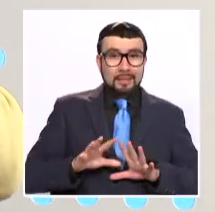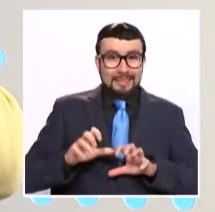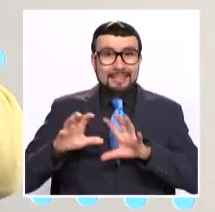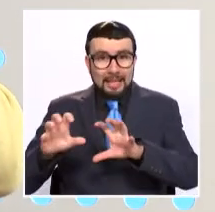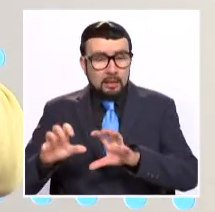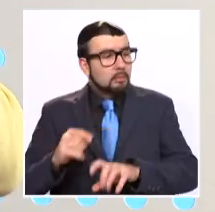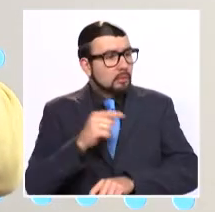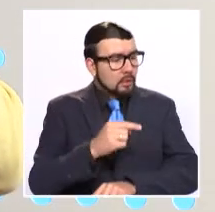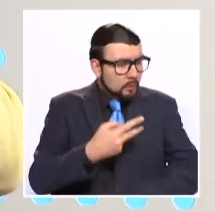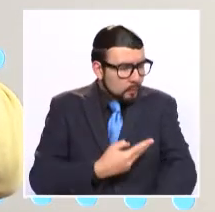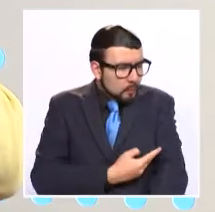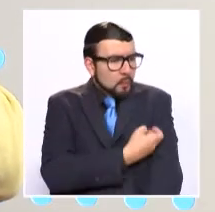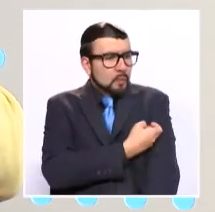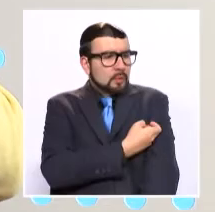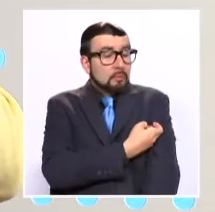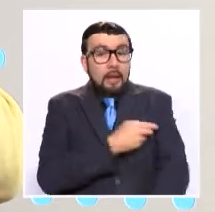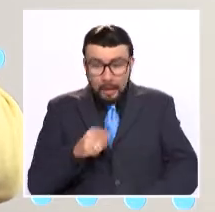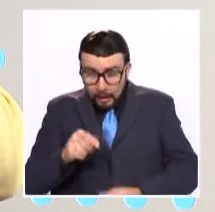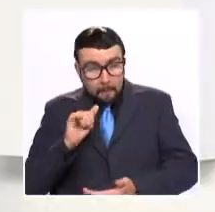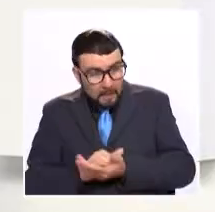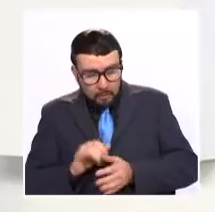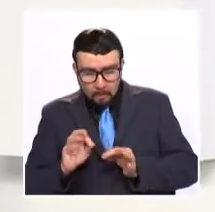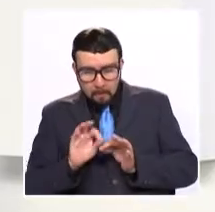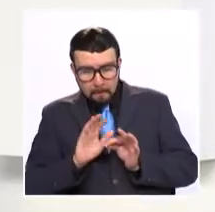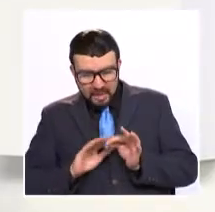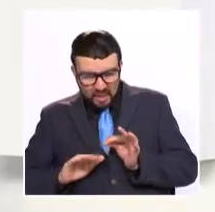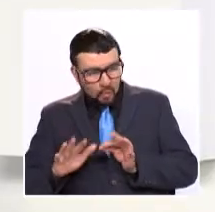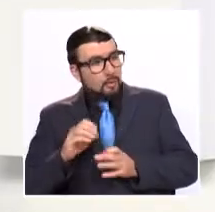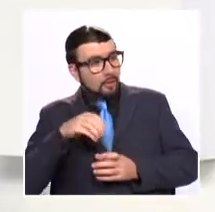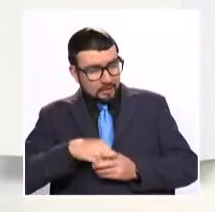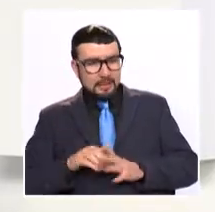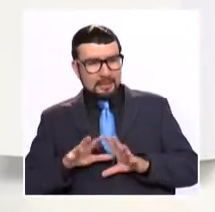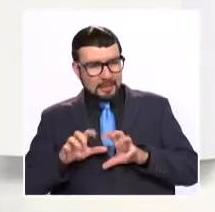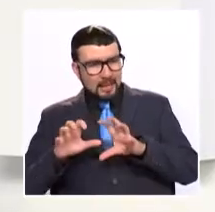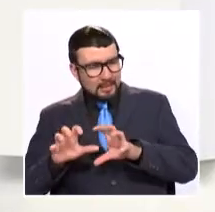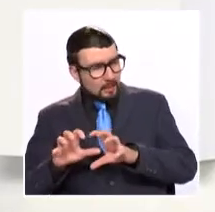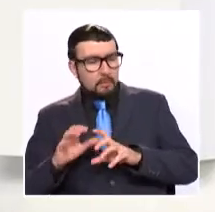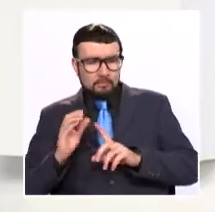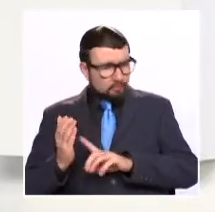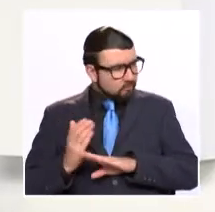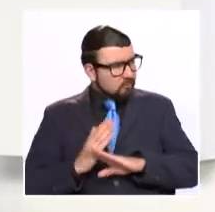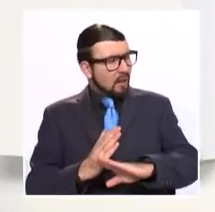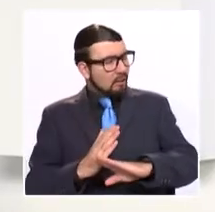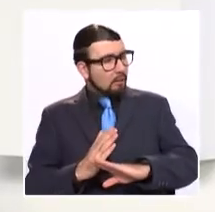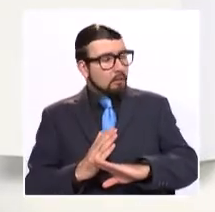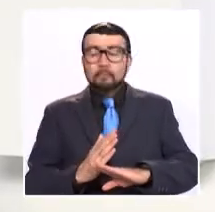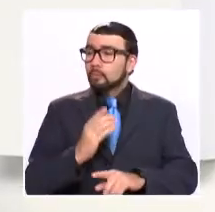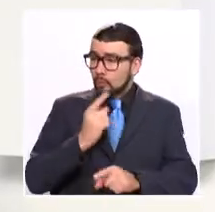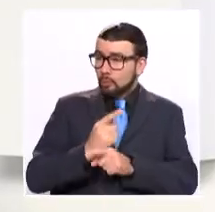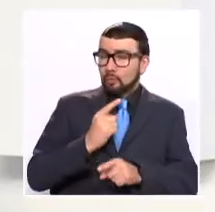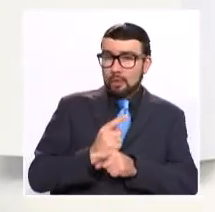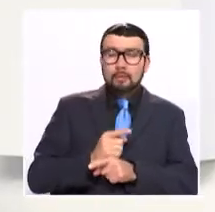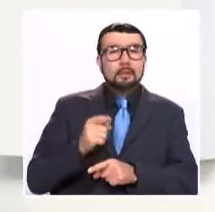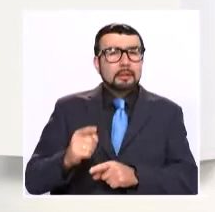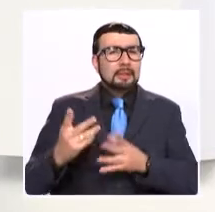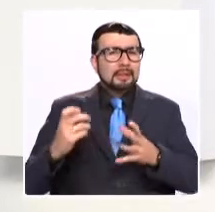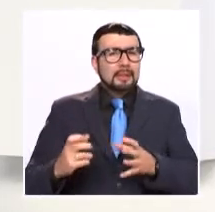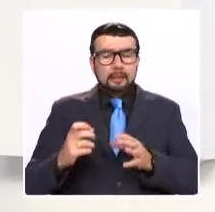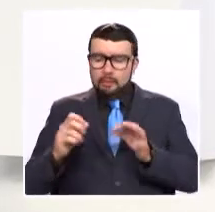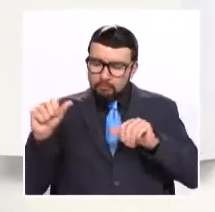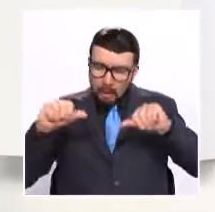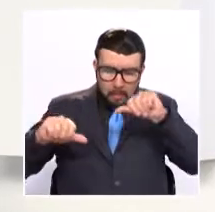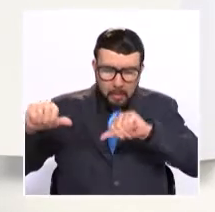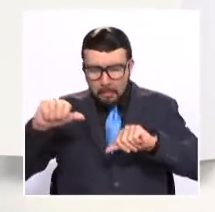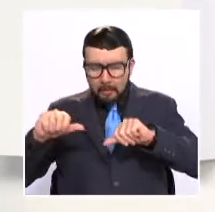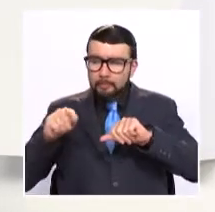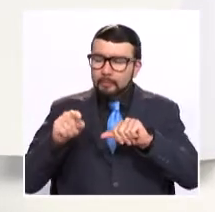con esos virus, con los que producen el cáncer? Sí, señor. Realmente lo que se busca con la vacuna es utilizar los serotipos o las familias